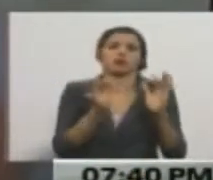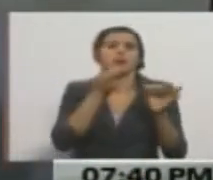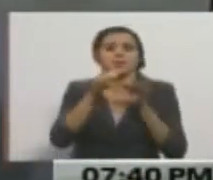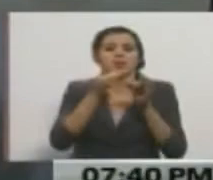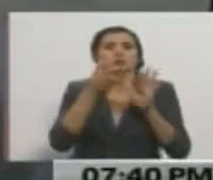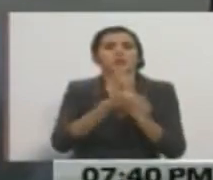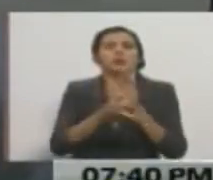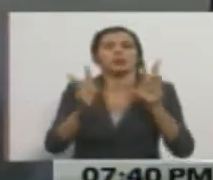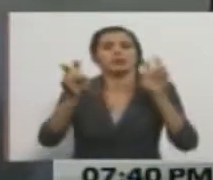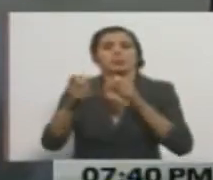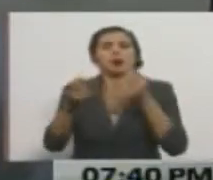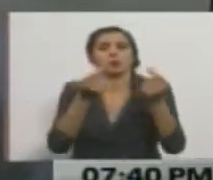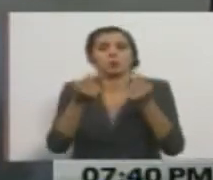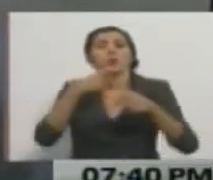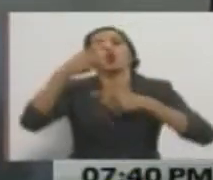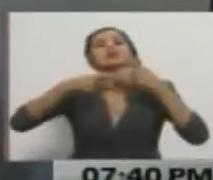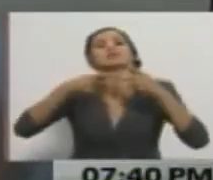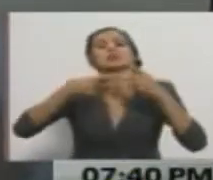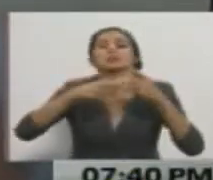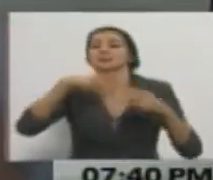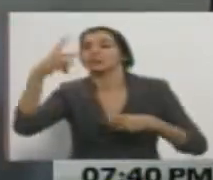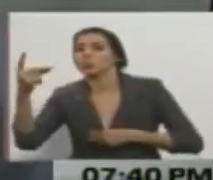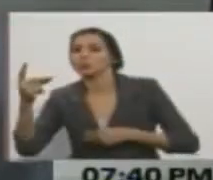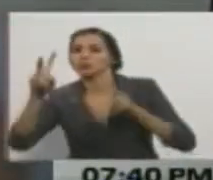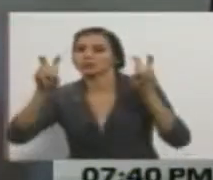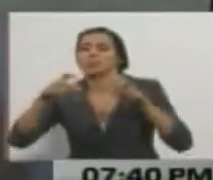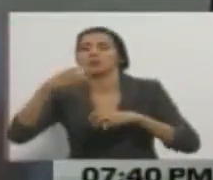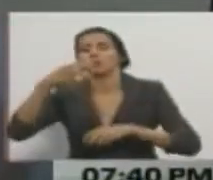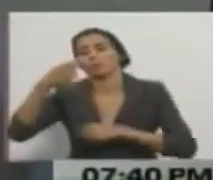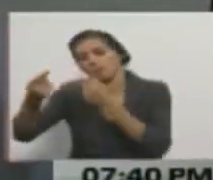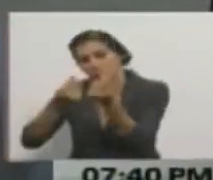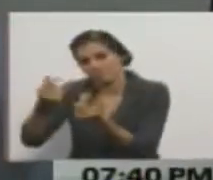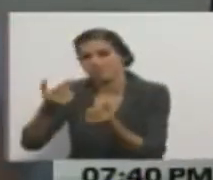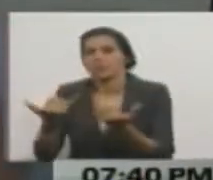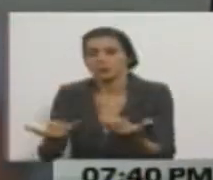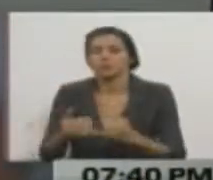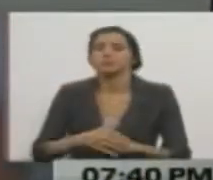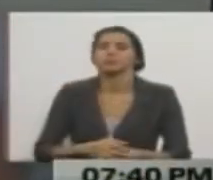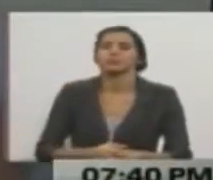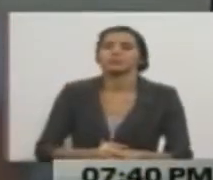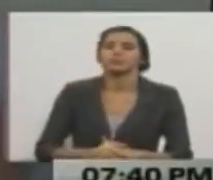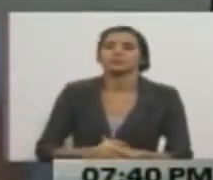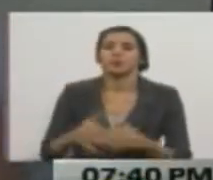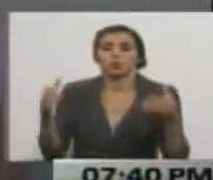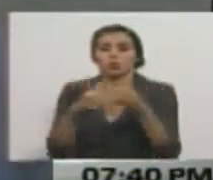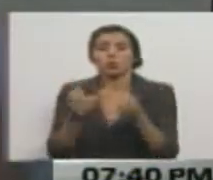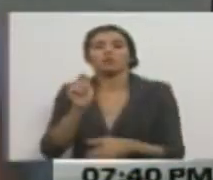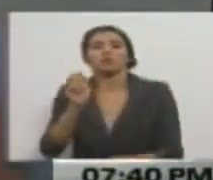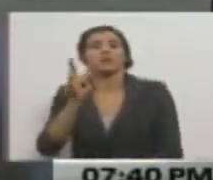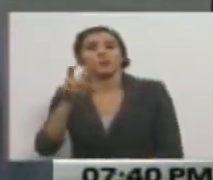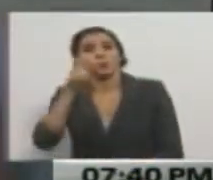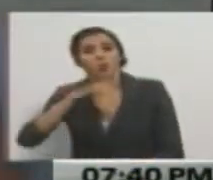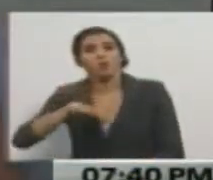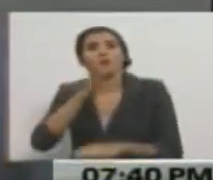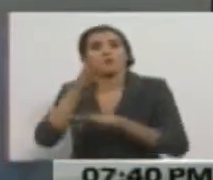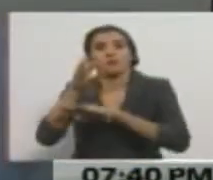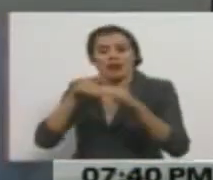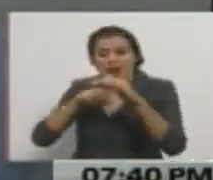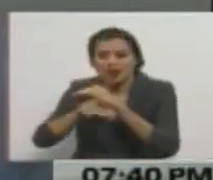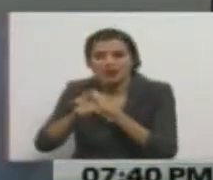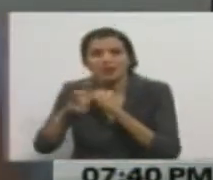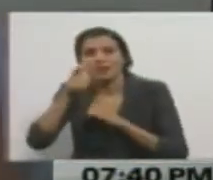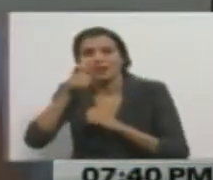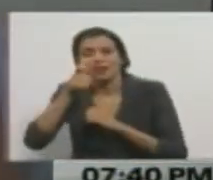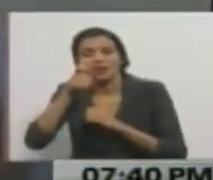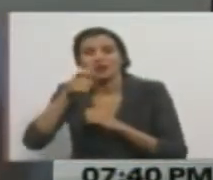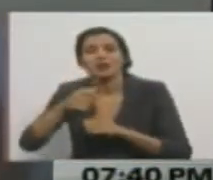pero vamos con el tema económico. El equipo de TV Pueblo estuvo presente en la inspección que realizó la Superintendencia